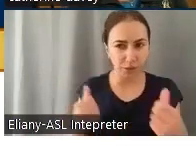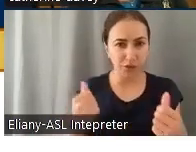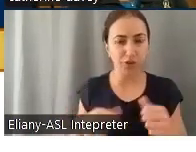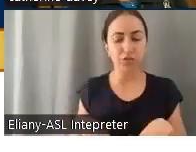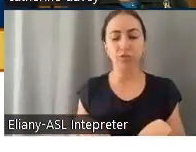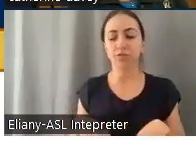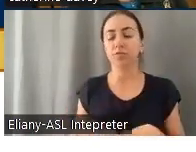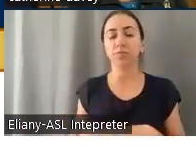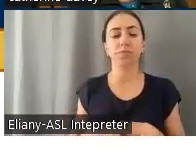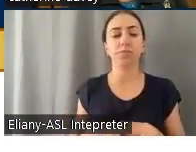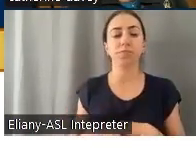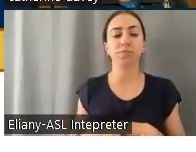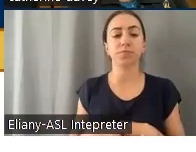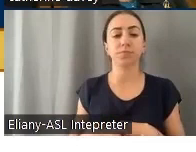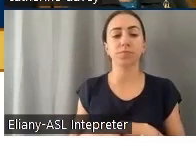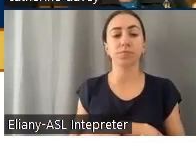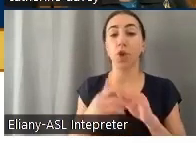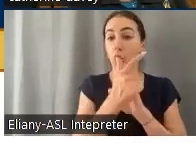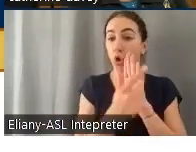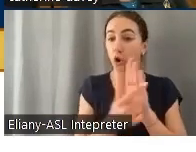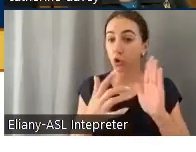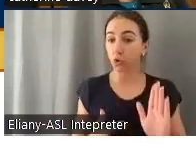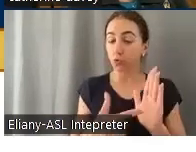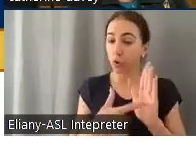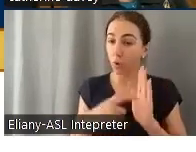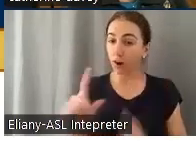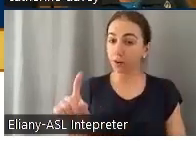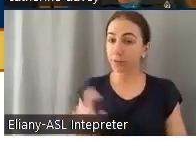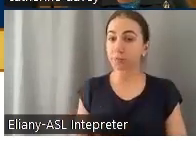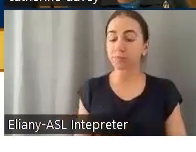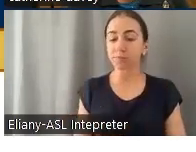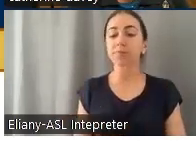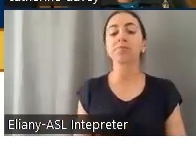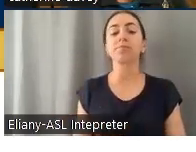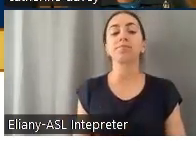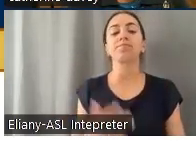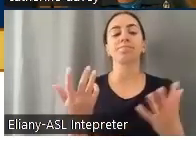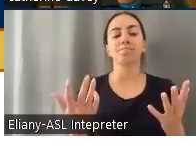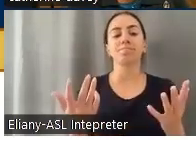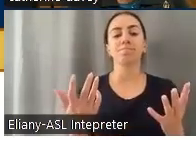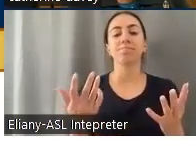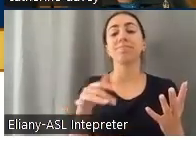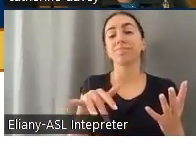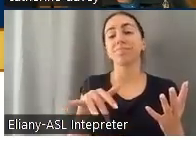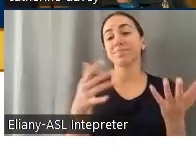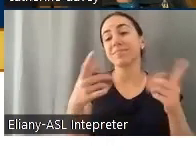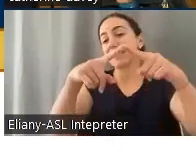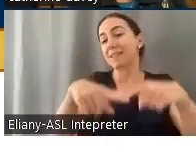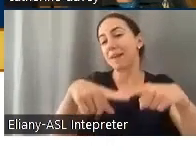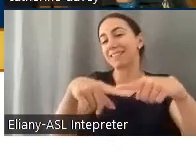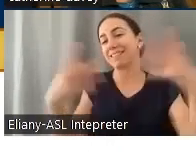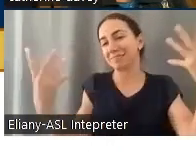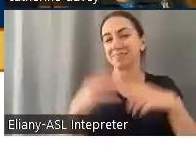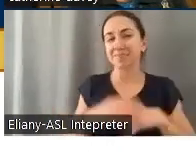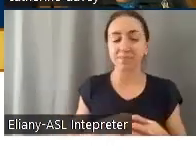no pueda manejar todas estas cosas por sí mismo. Bien, se necesita un abogado para hacer